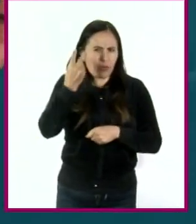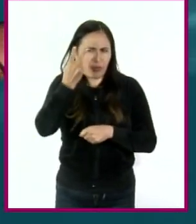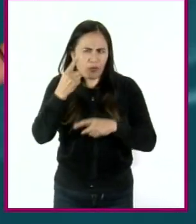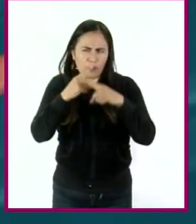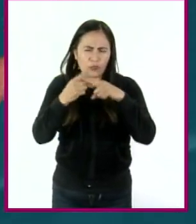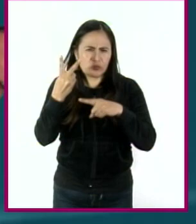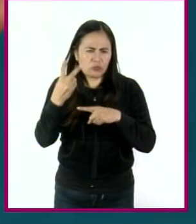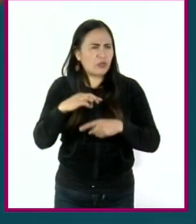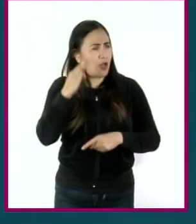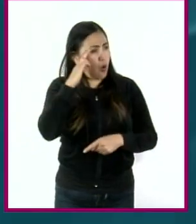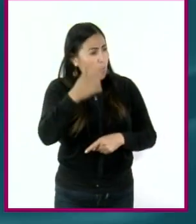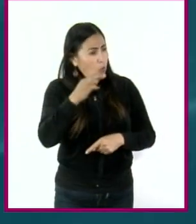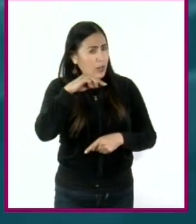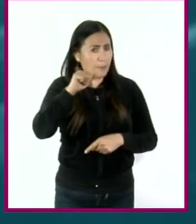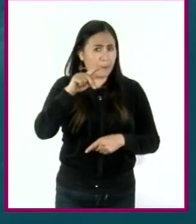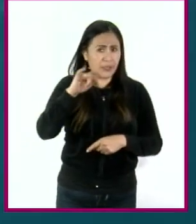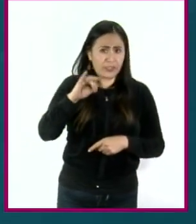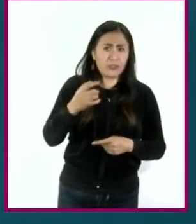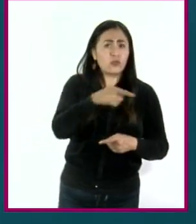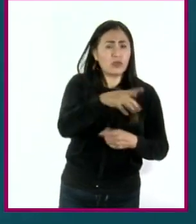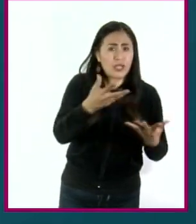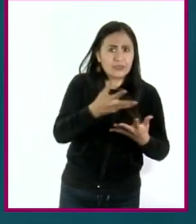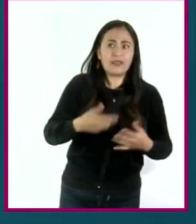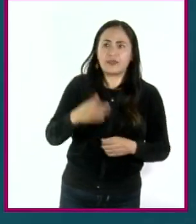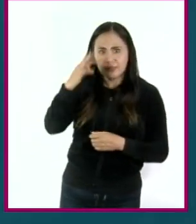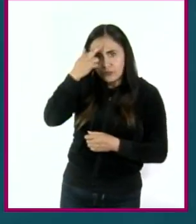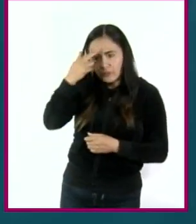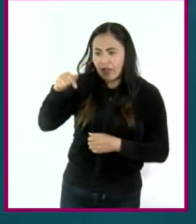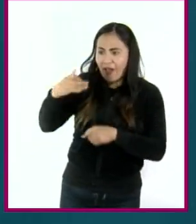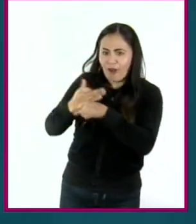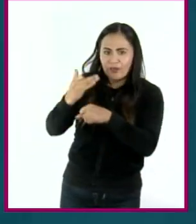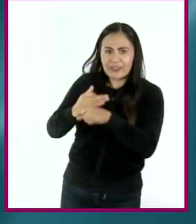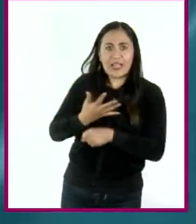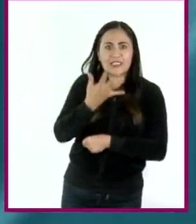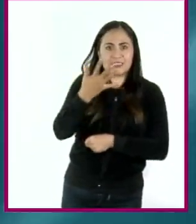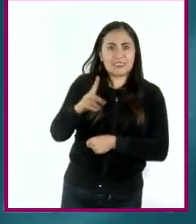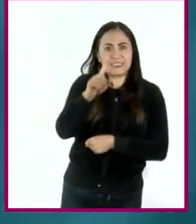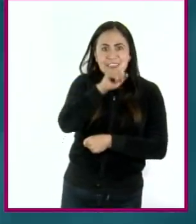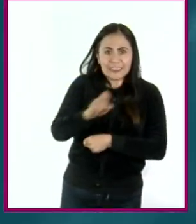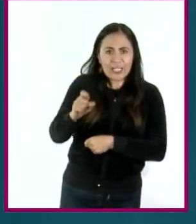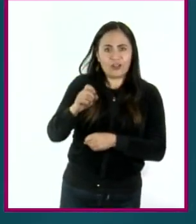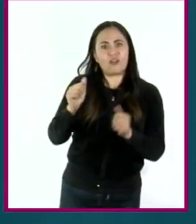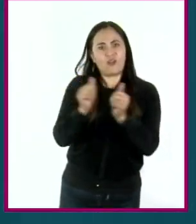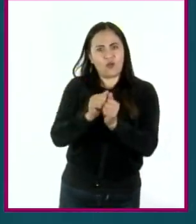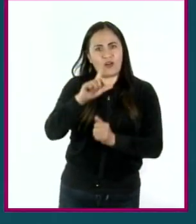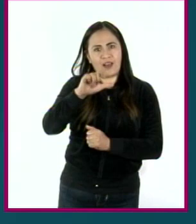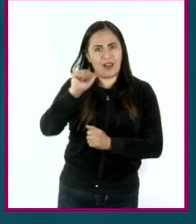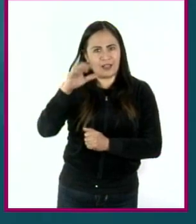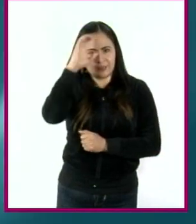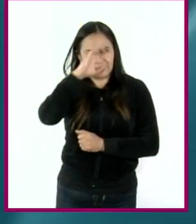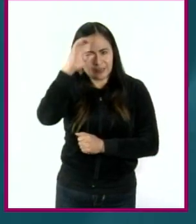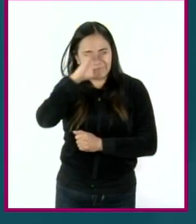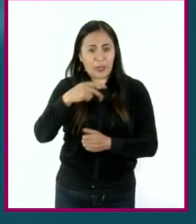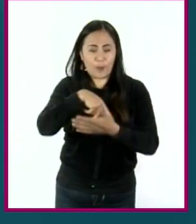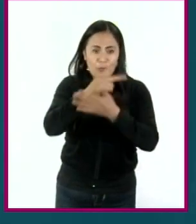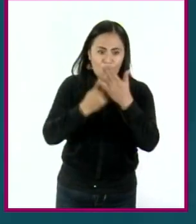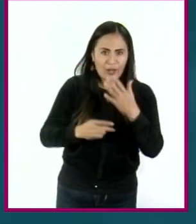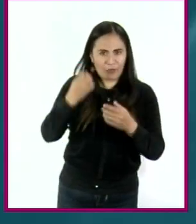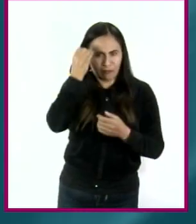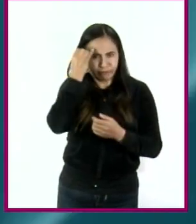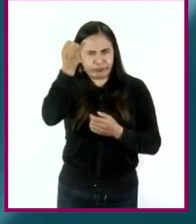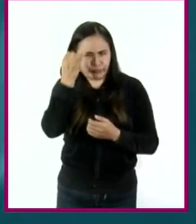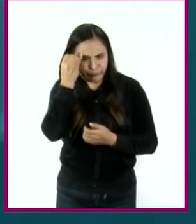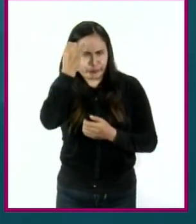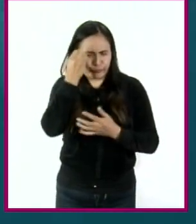haces? ¿No ves que debemos dar la bienvenida a nuestros amigos de Al 100 con la Ciencia? Un programa que fomenta la creatividad, estimula el desarrollo